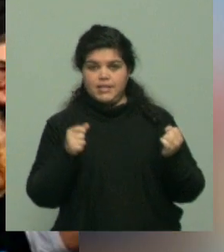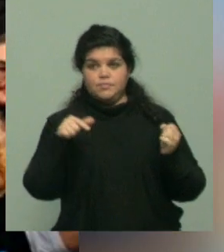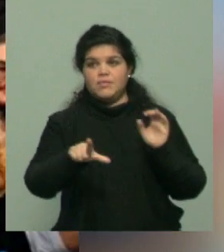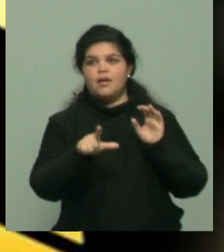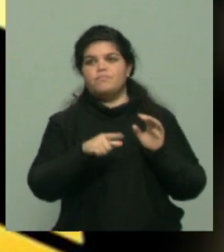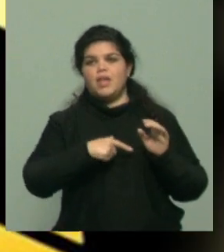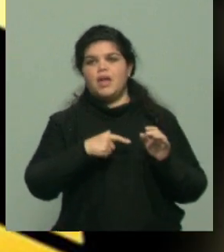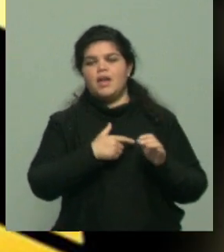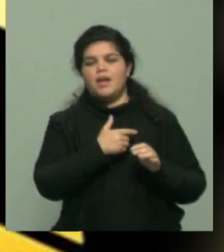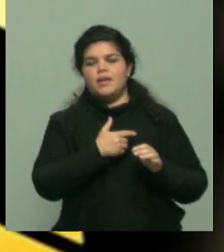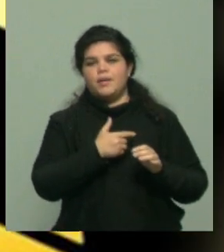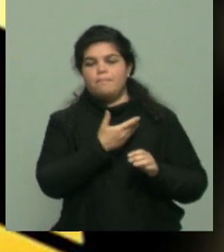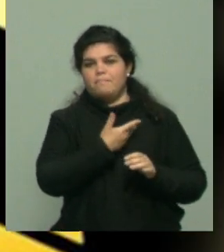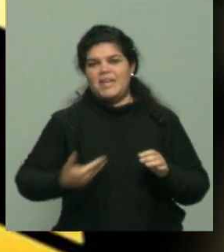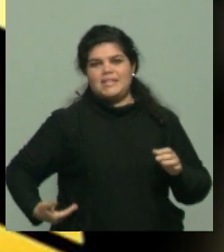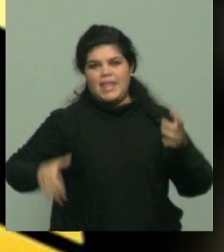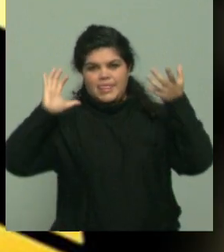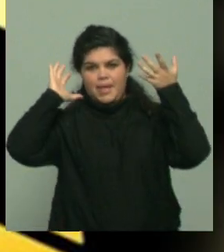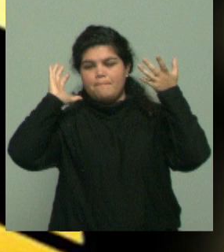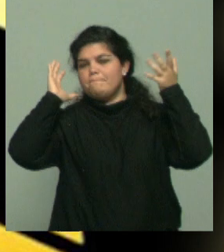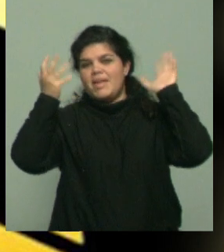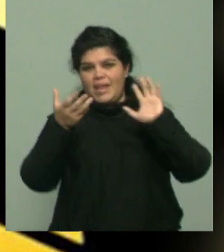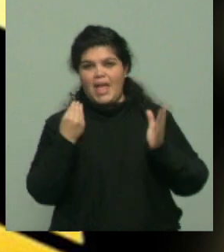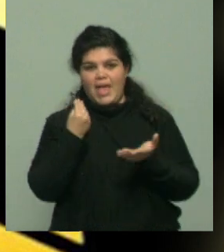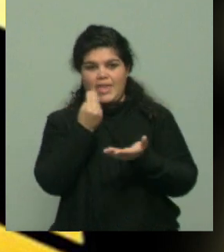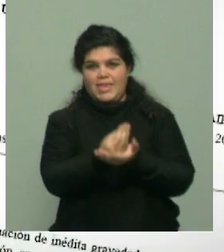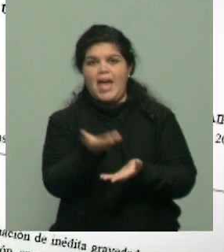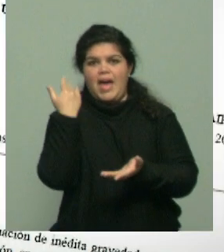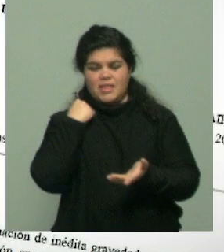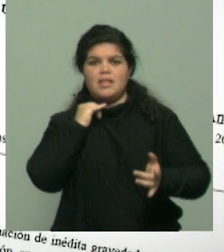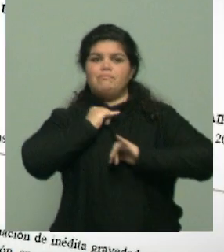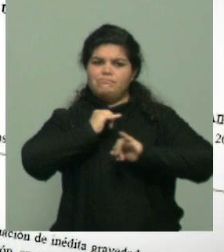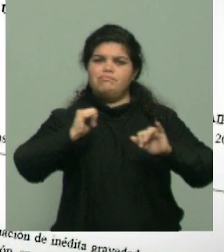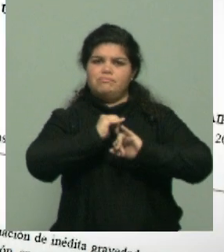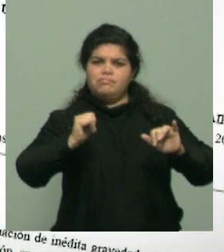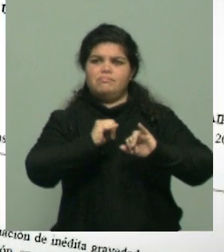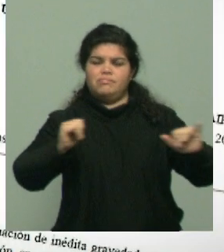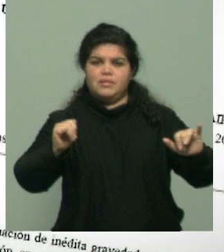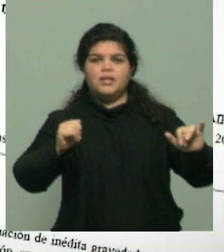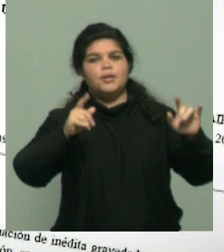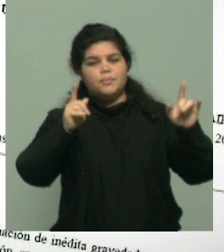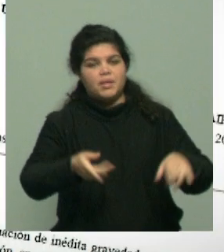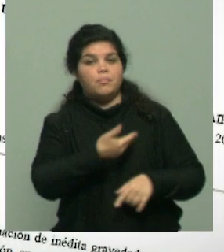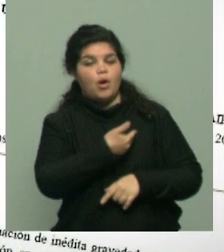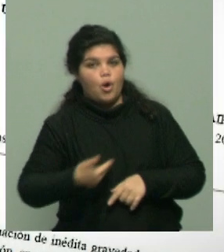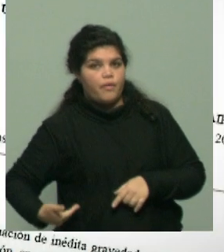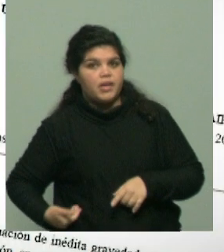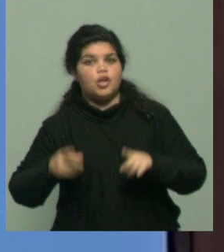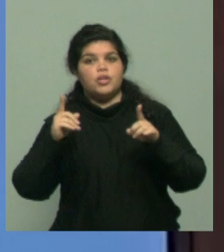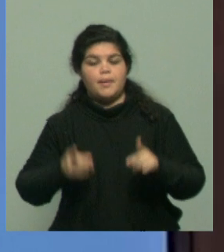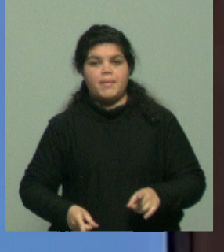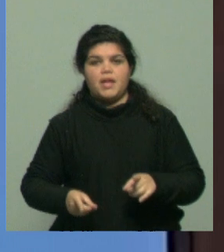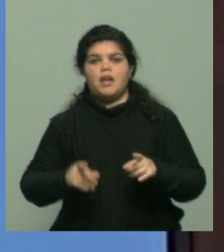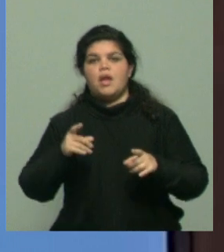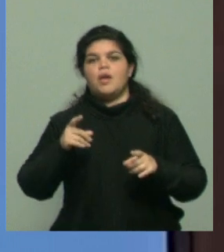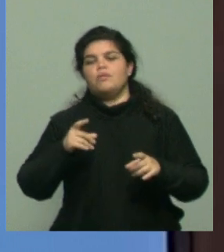Milei, y obviamente se hacía mucho hincapié, lo hacía el propio gobierno e incluso los medios de comunicación en ciertos puntos,